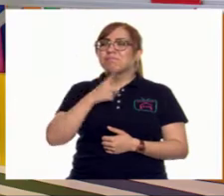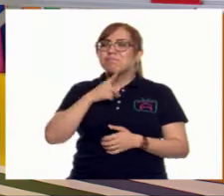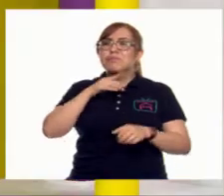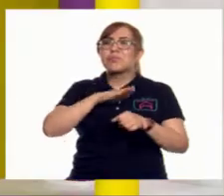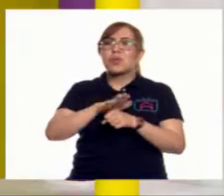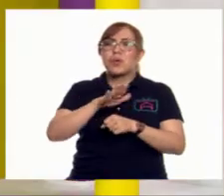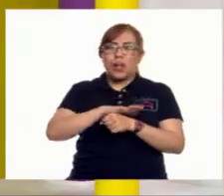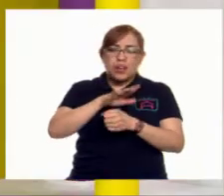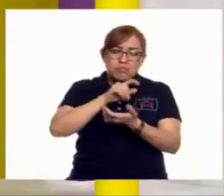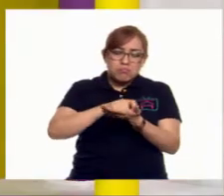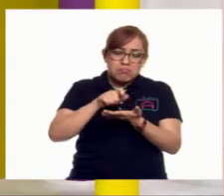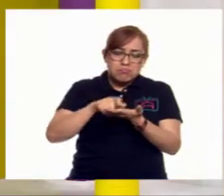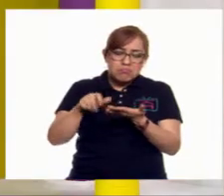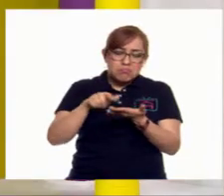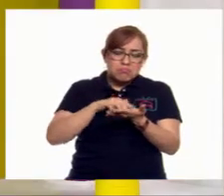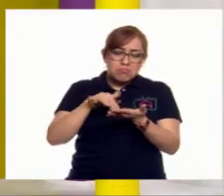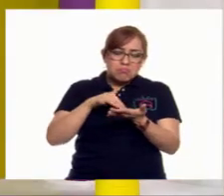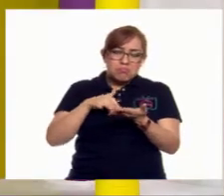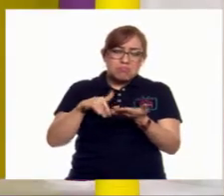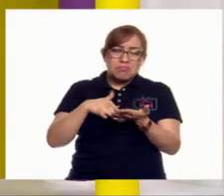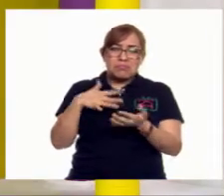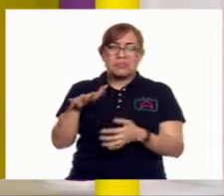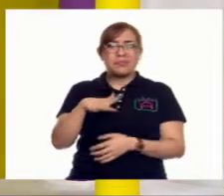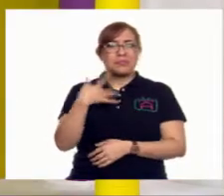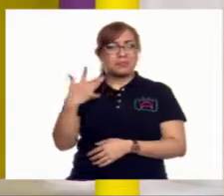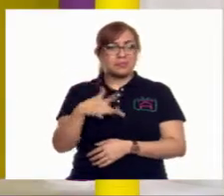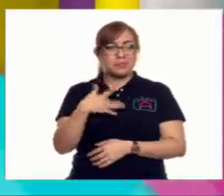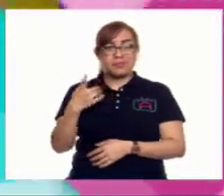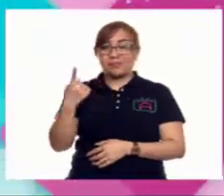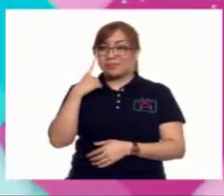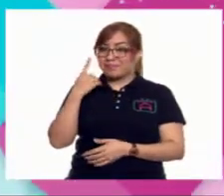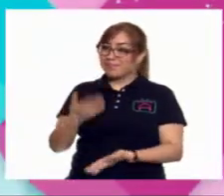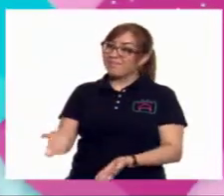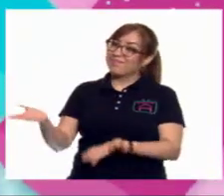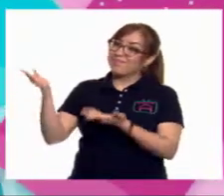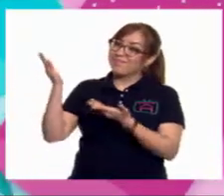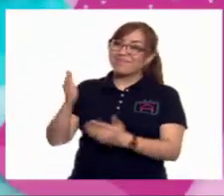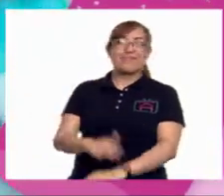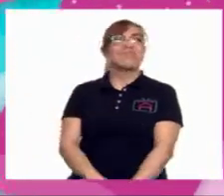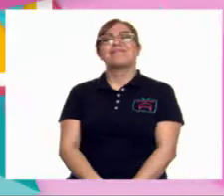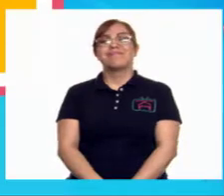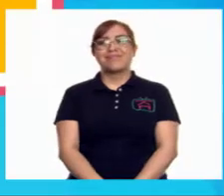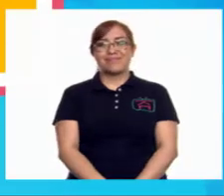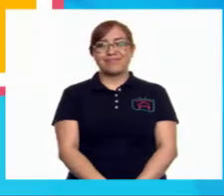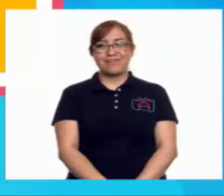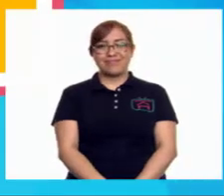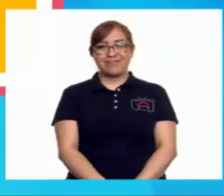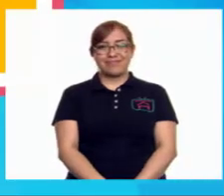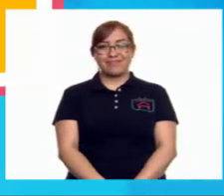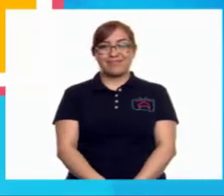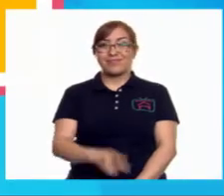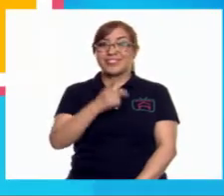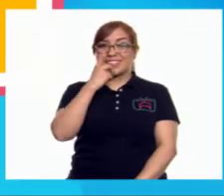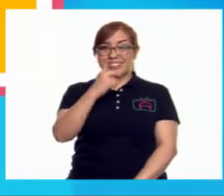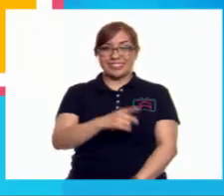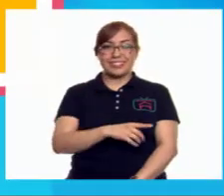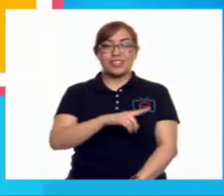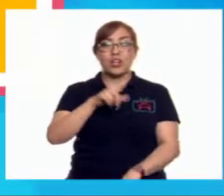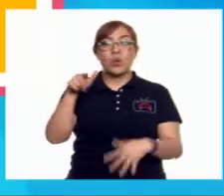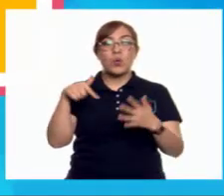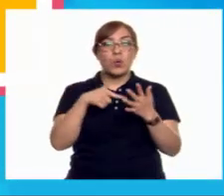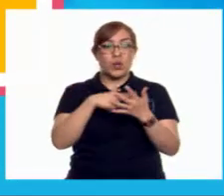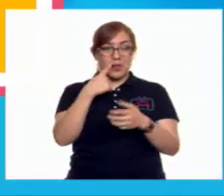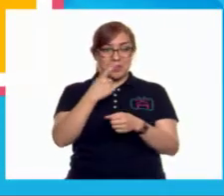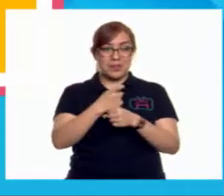al observar esto? Con mucho gusto. Ahí están mis anotaciones. Vamos a leerlas. Y dice, lugar, Cámara